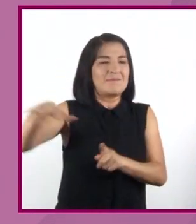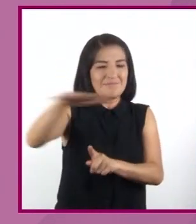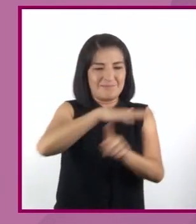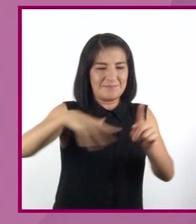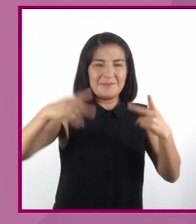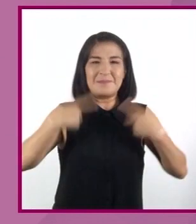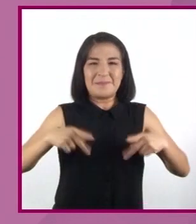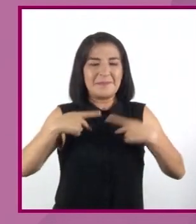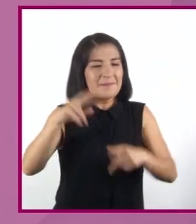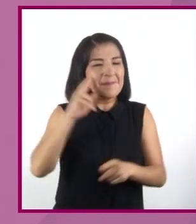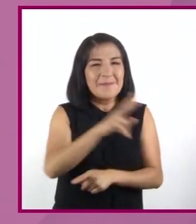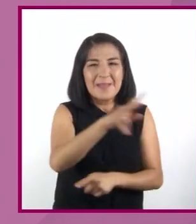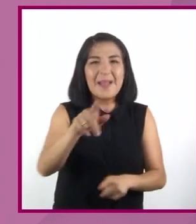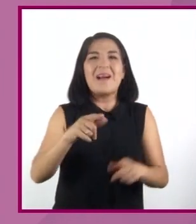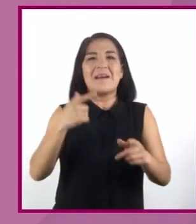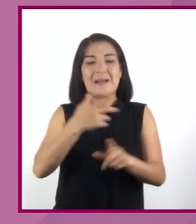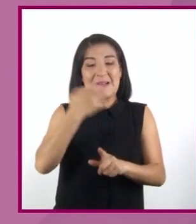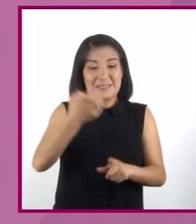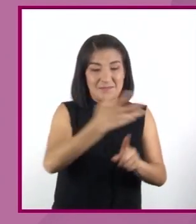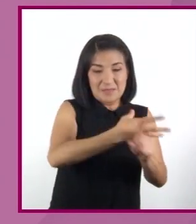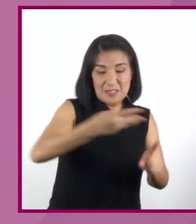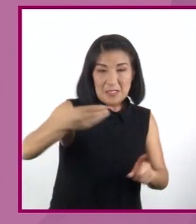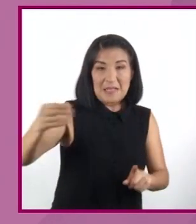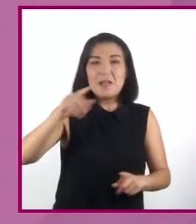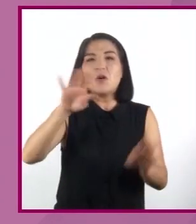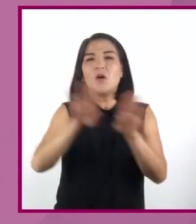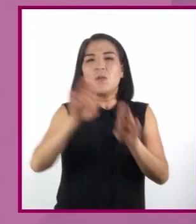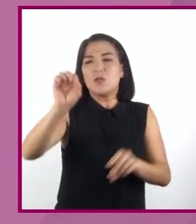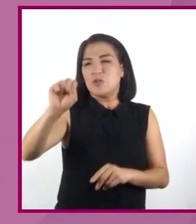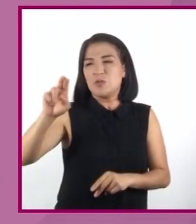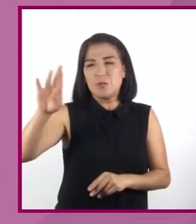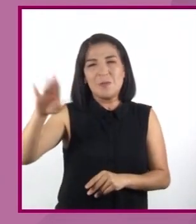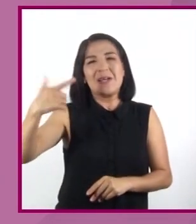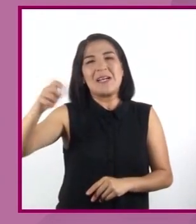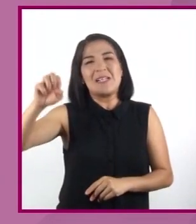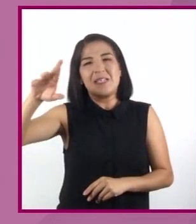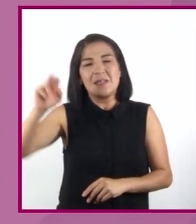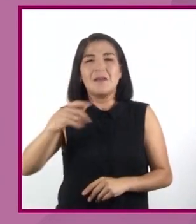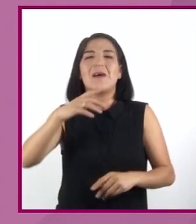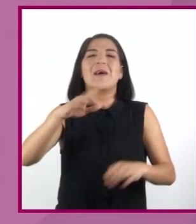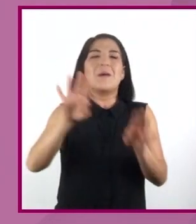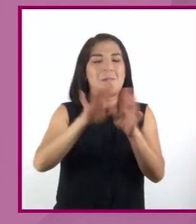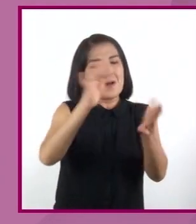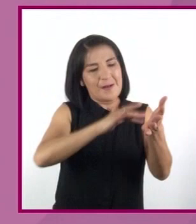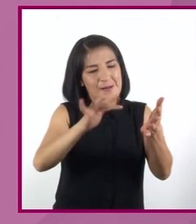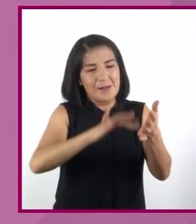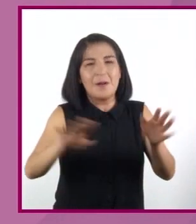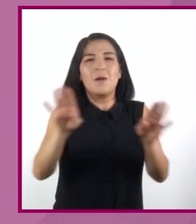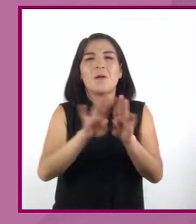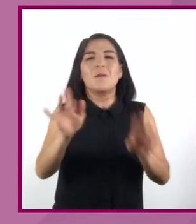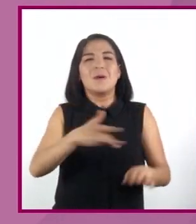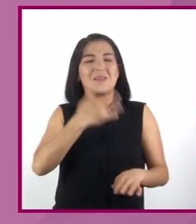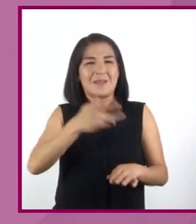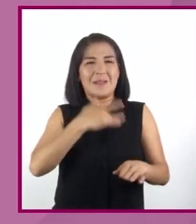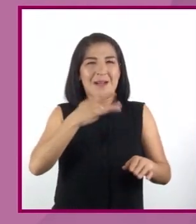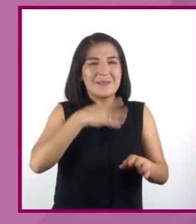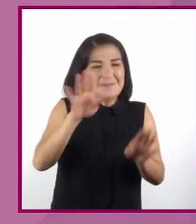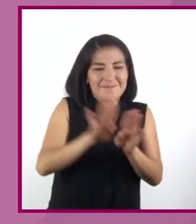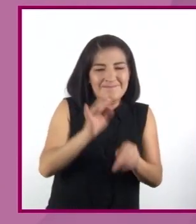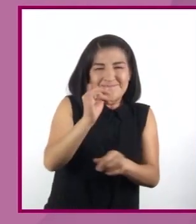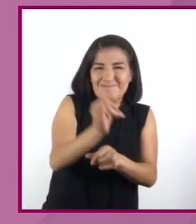científica. El atractivo de este subgénero literario es el modelo de la intriga.